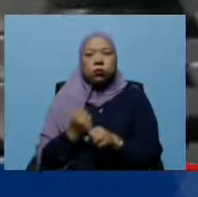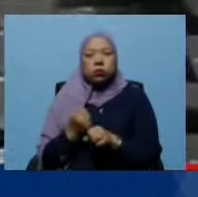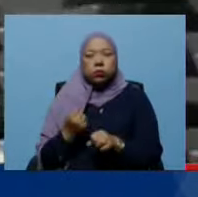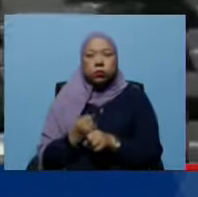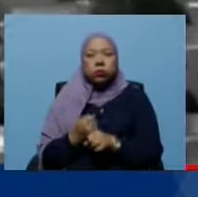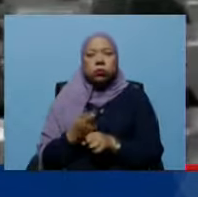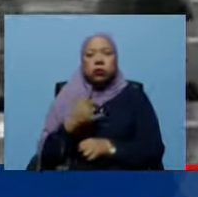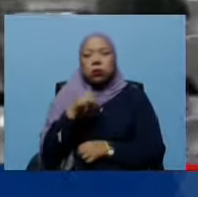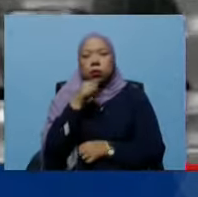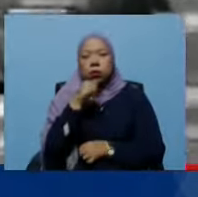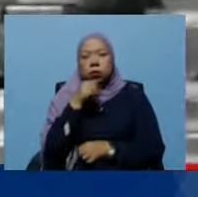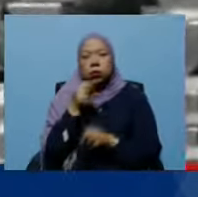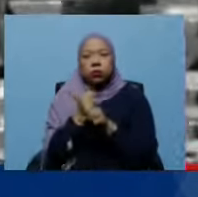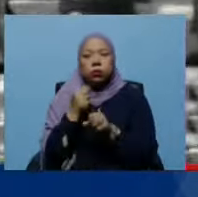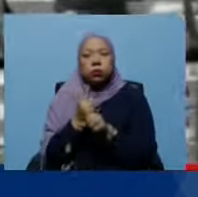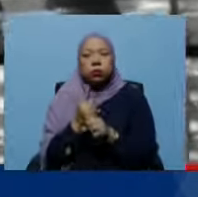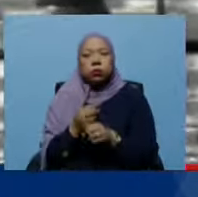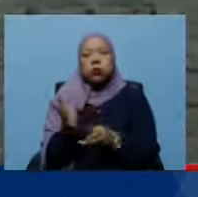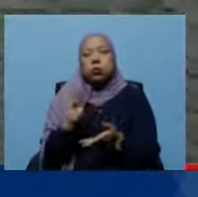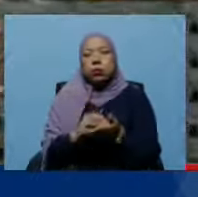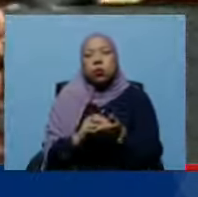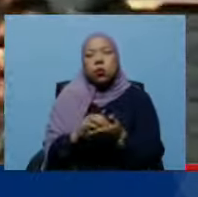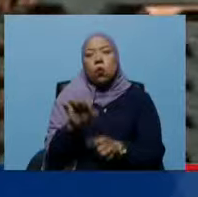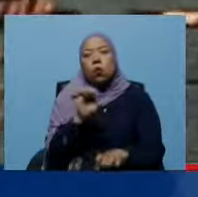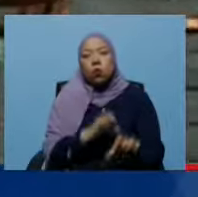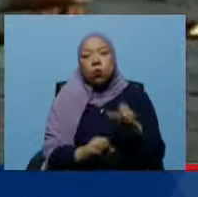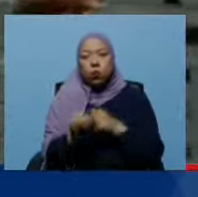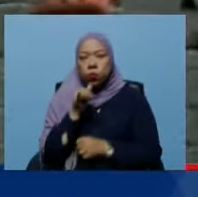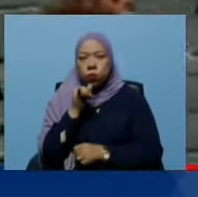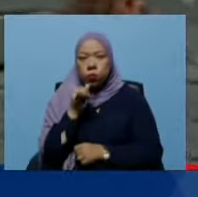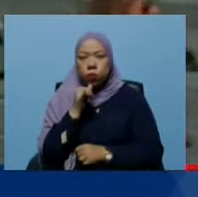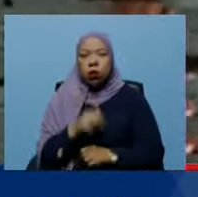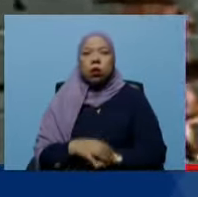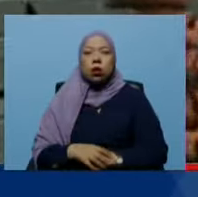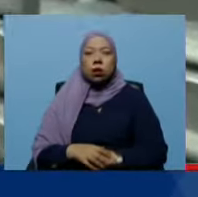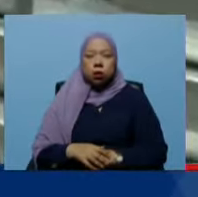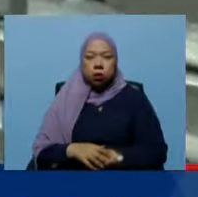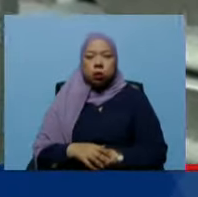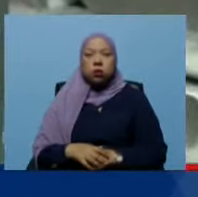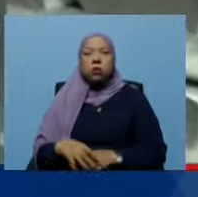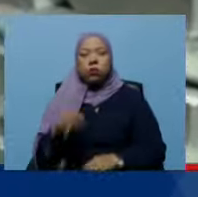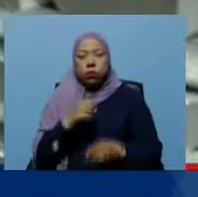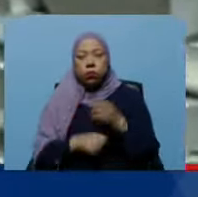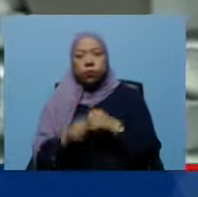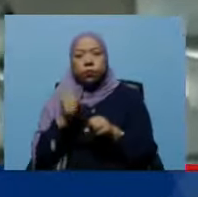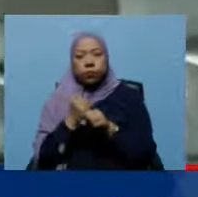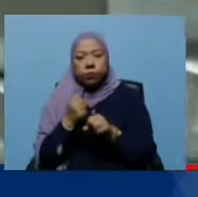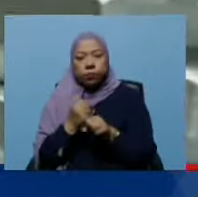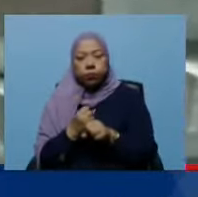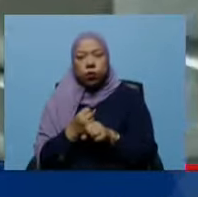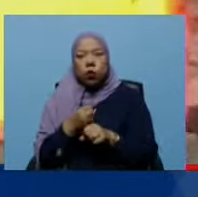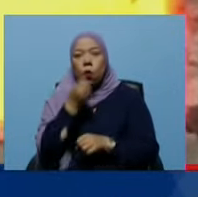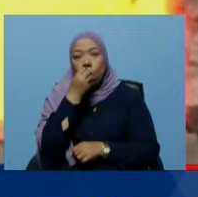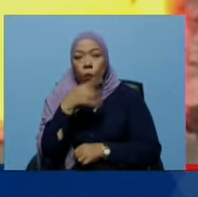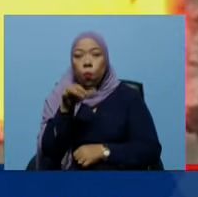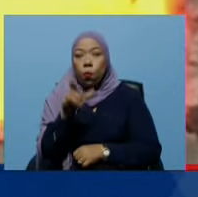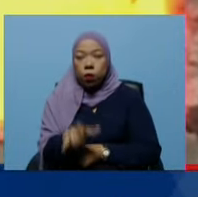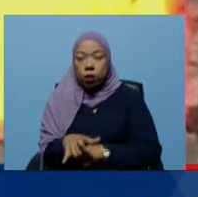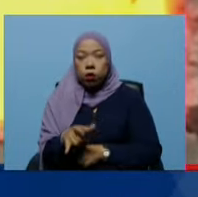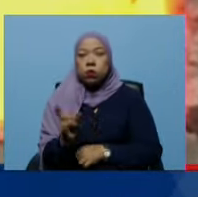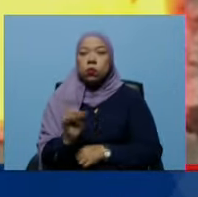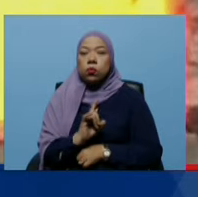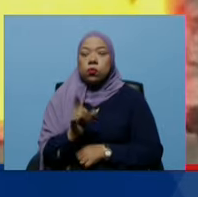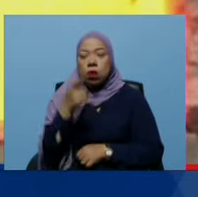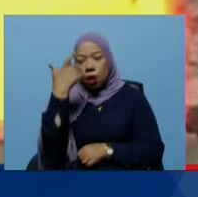línea de colada, repuestos electromecánicos y un nivel logístico bien efectivo, y